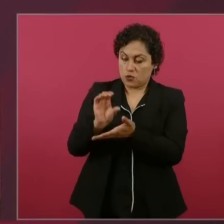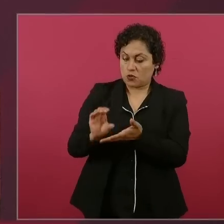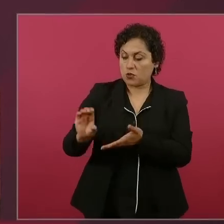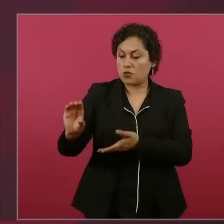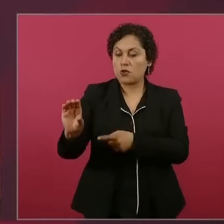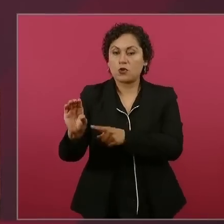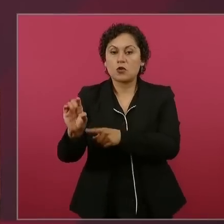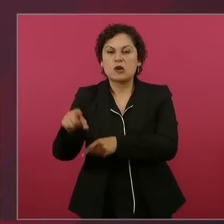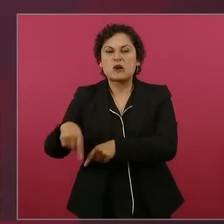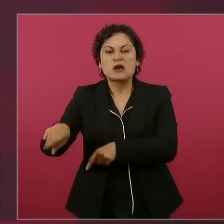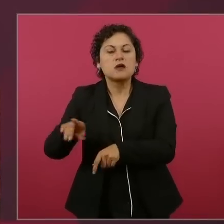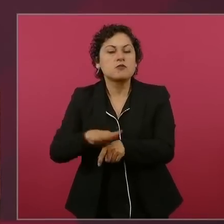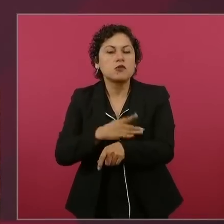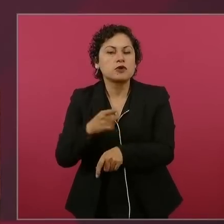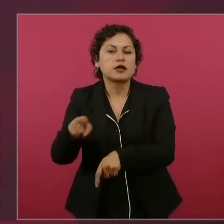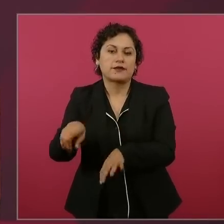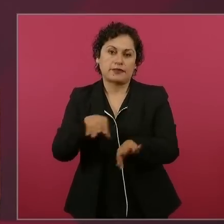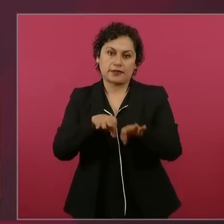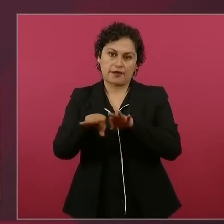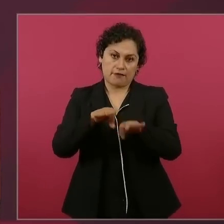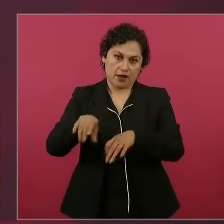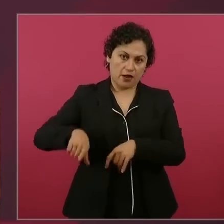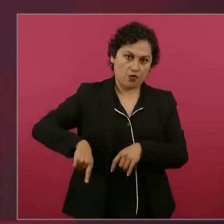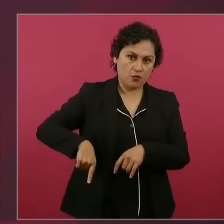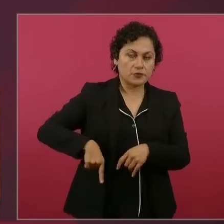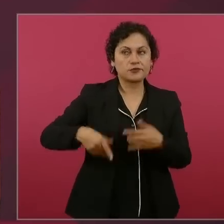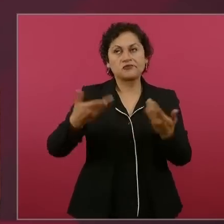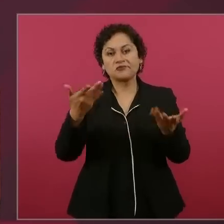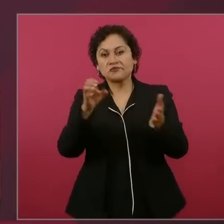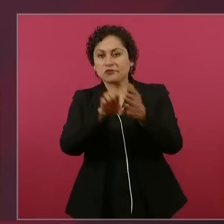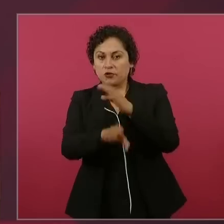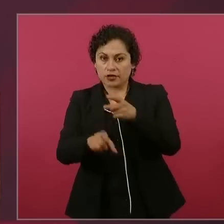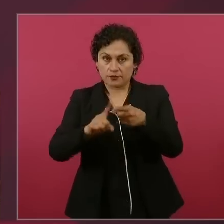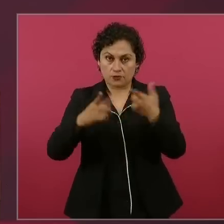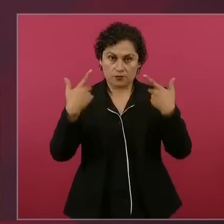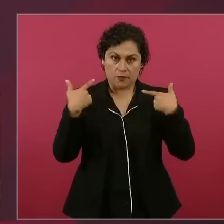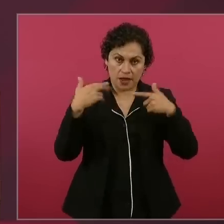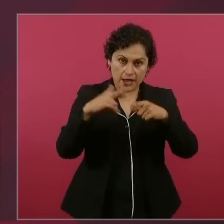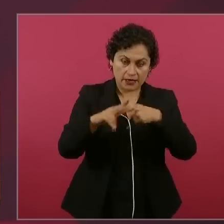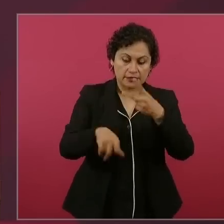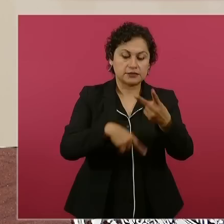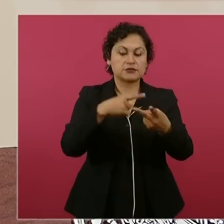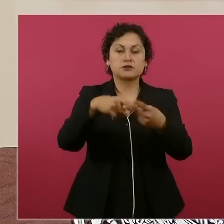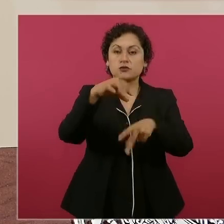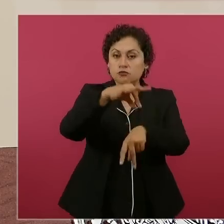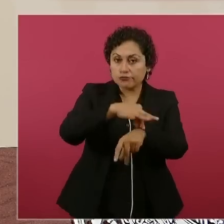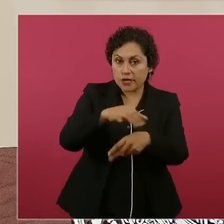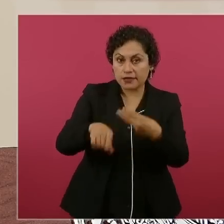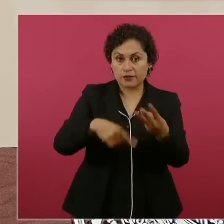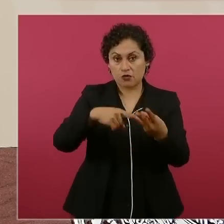públicos, ya sean maestros, médicos, enfermeras,